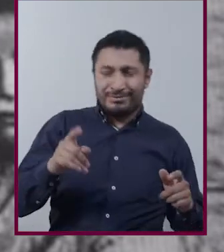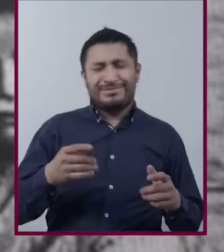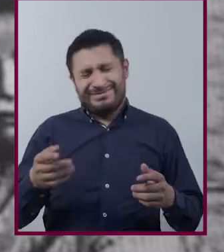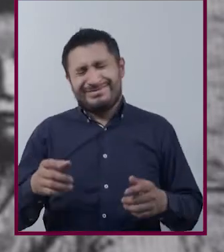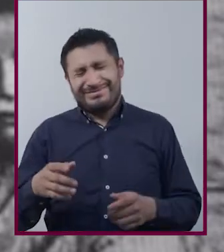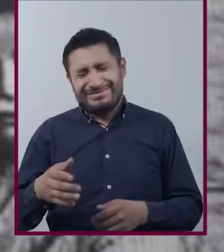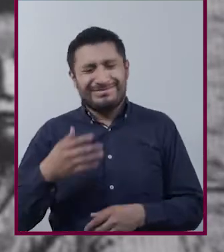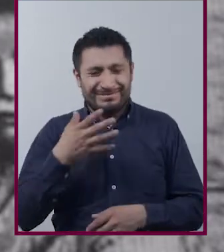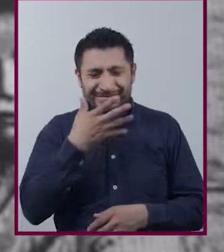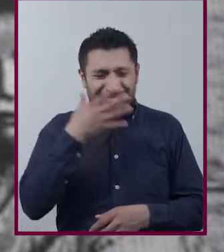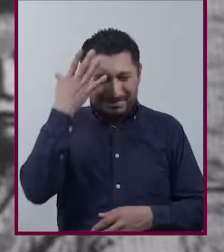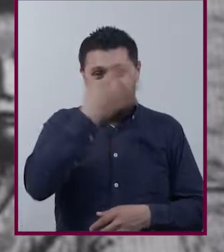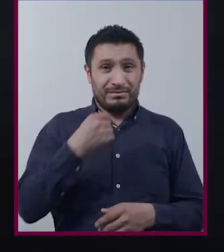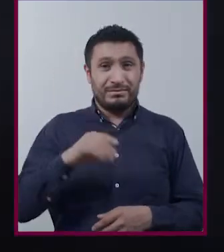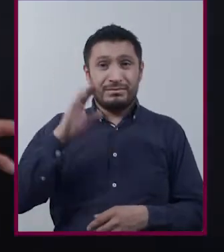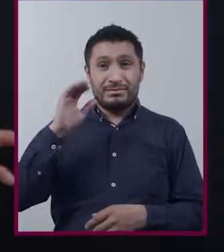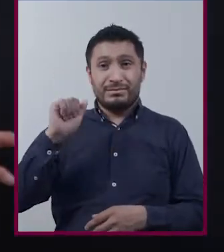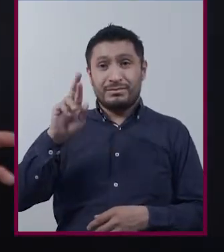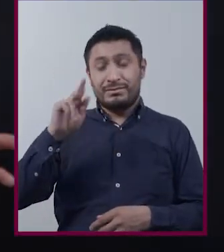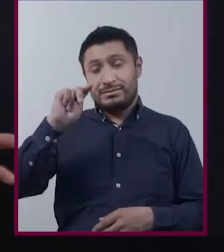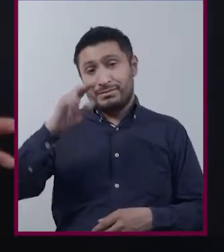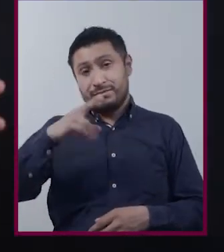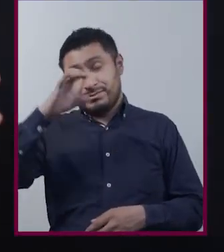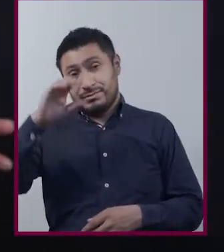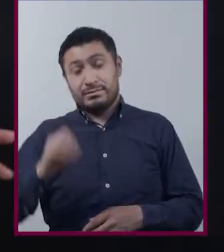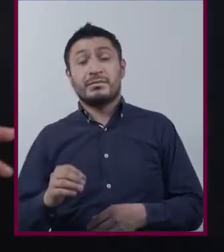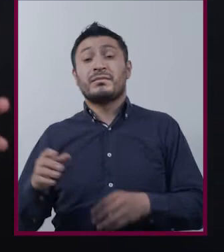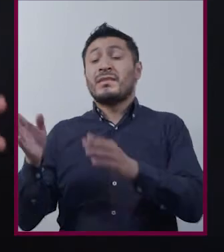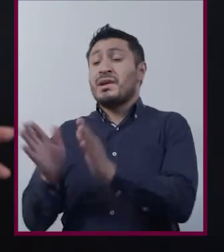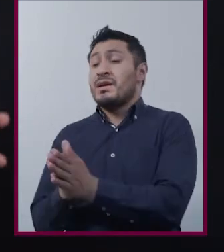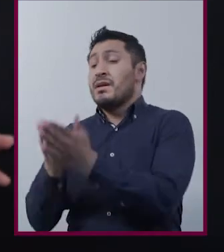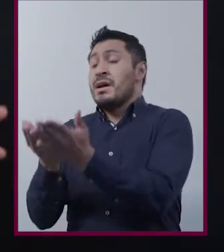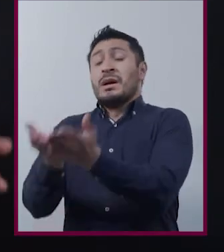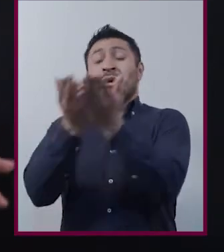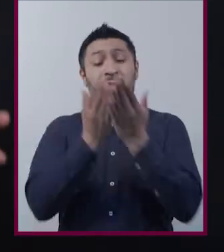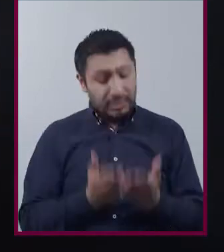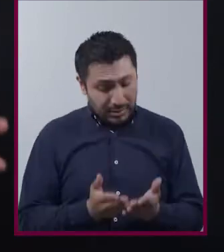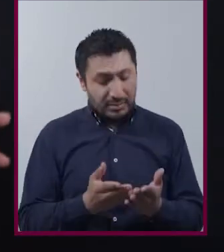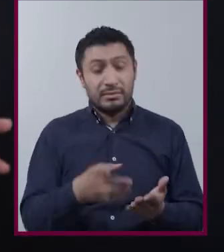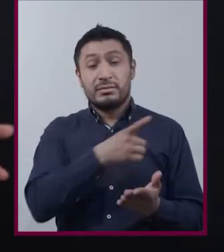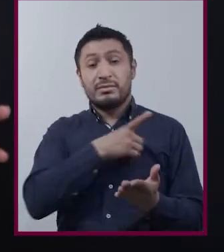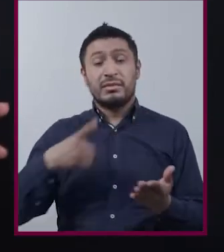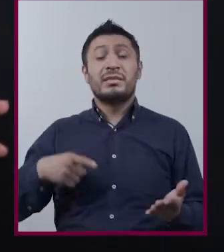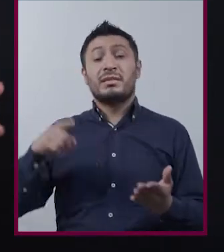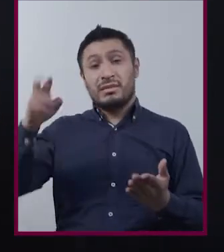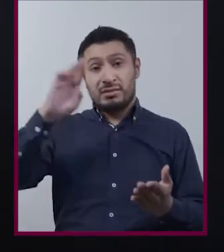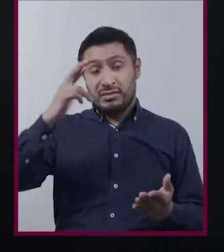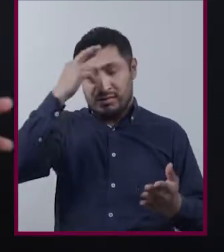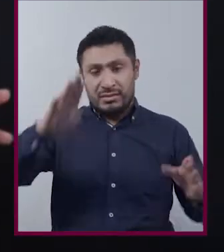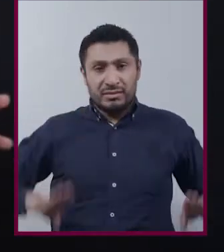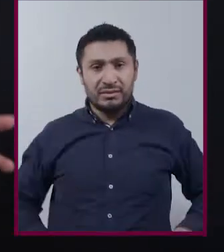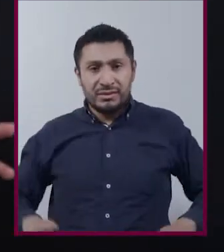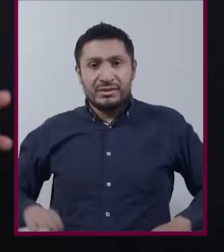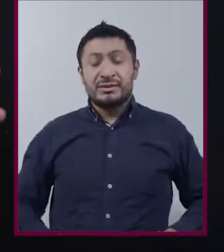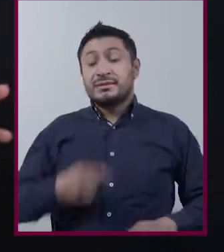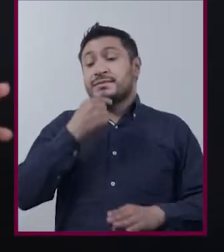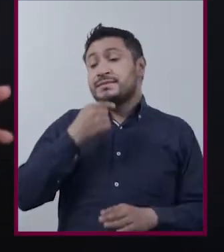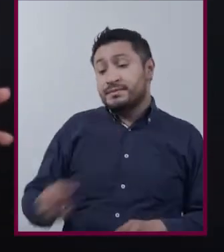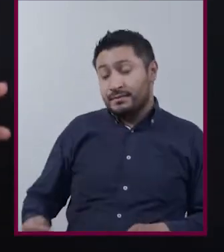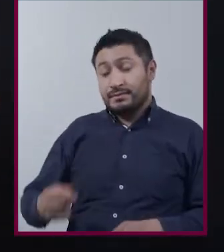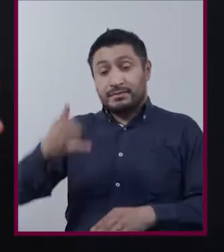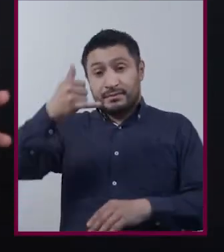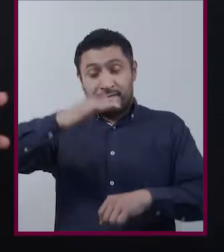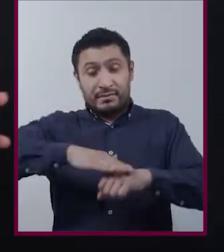simpático. Era un cartucho. Al tomar este libro entre las manos debemos tener presente las características de la niñez y